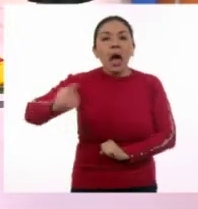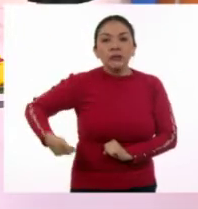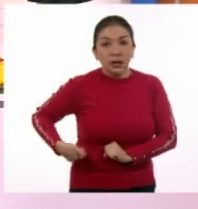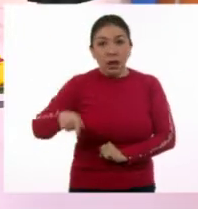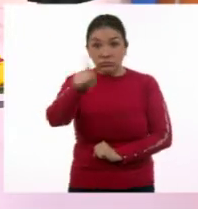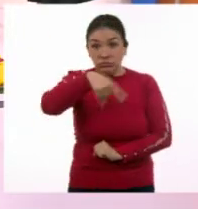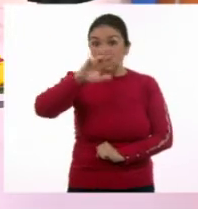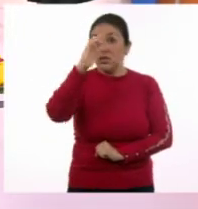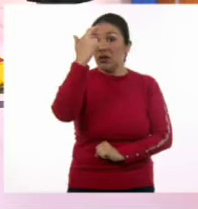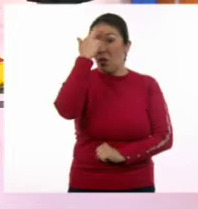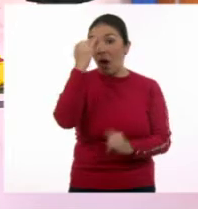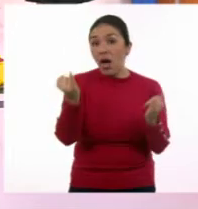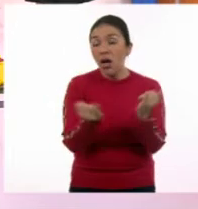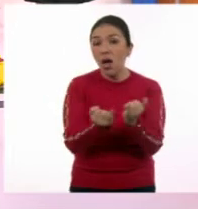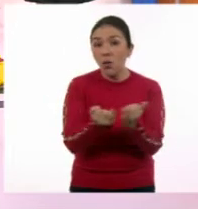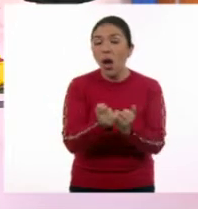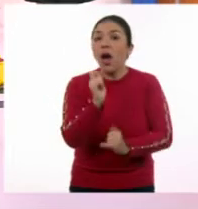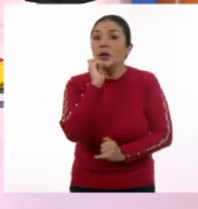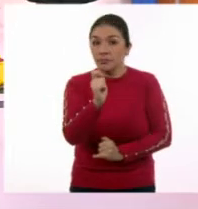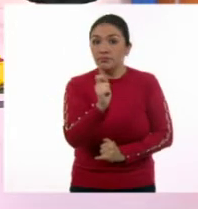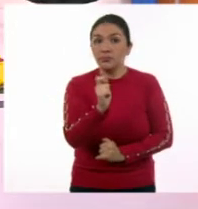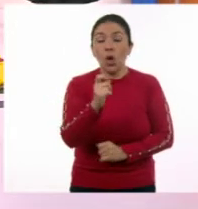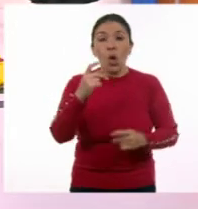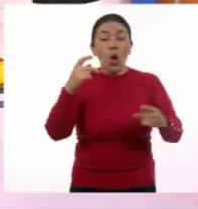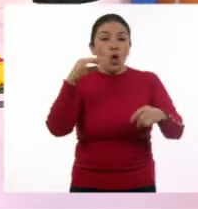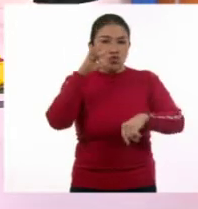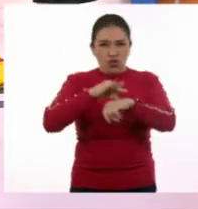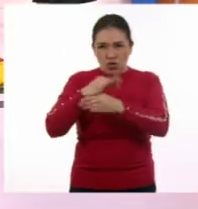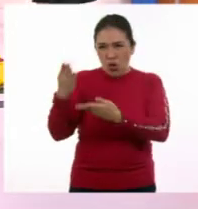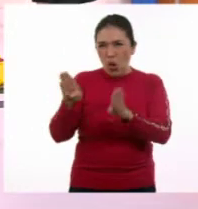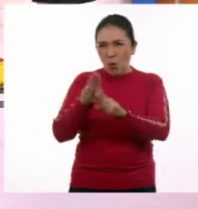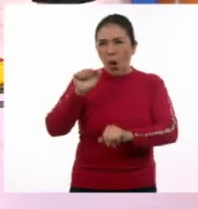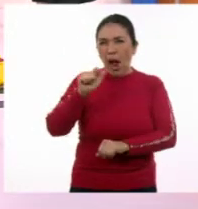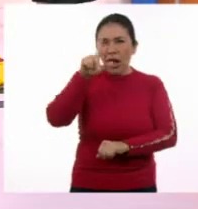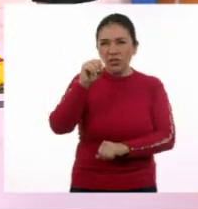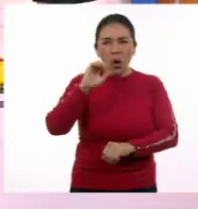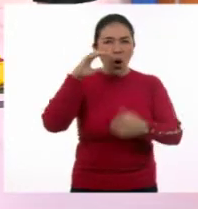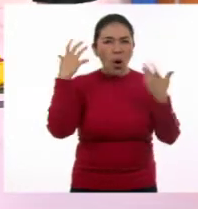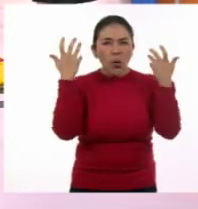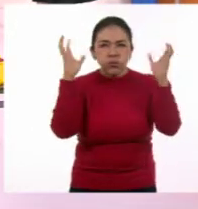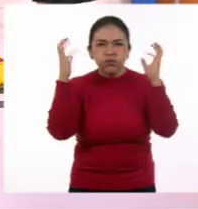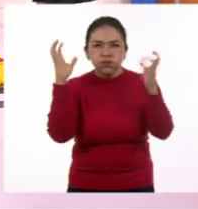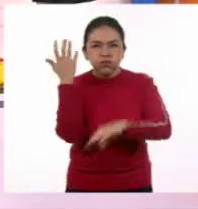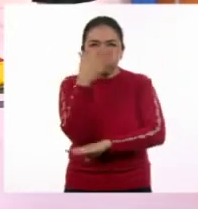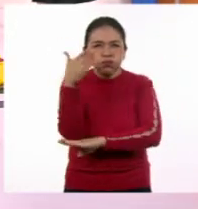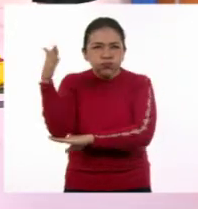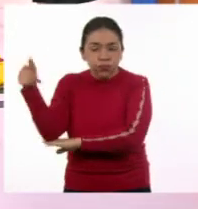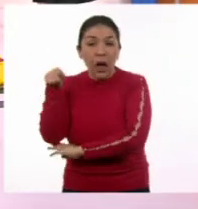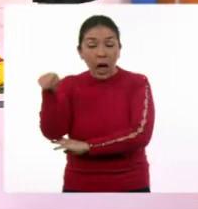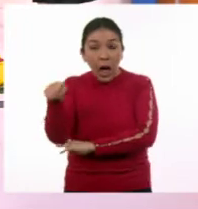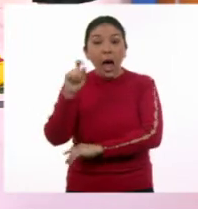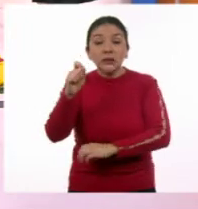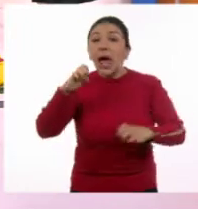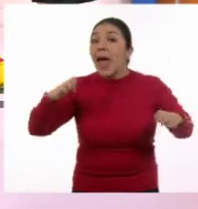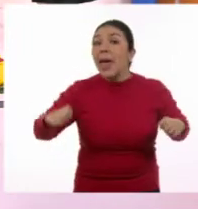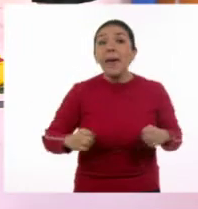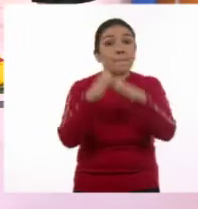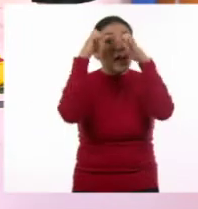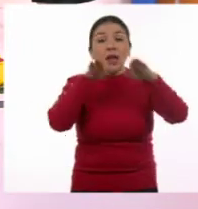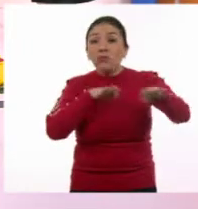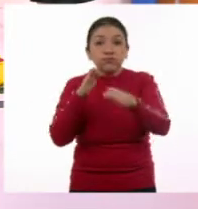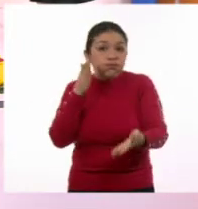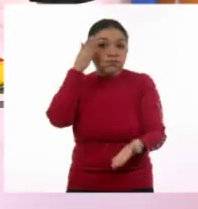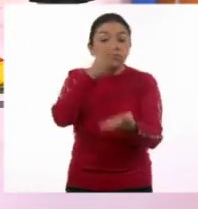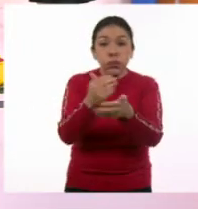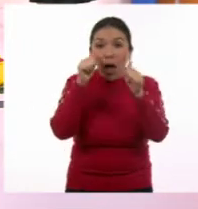recuerden también que los paramédicos como aldo trabajan en situaciones emergentes y